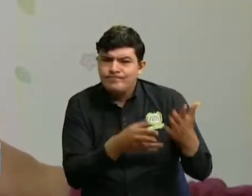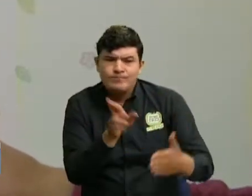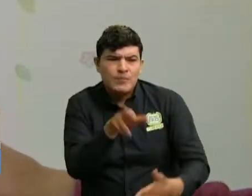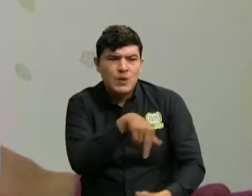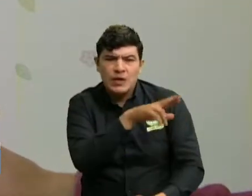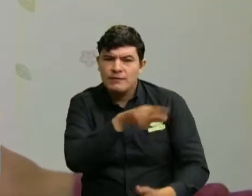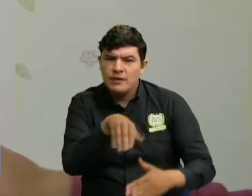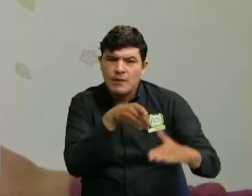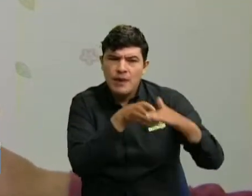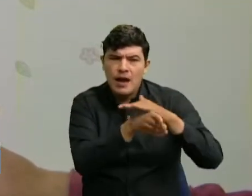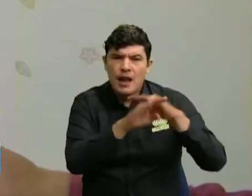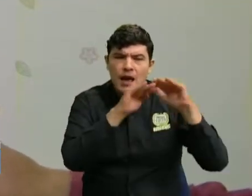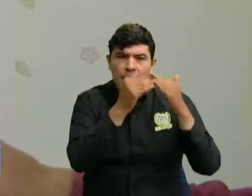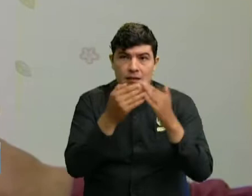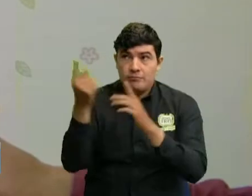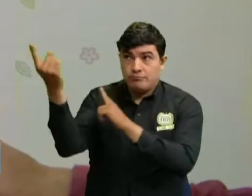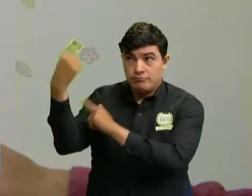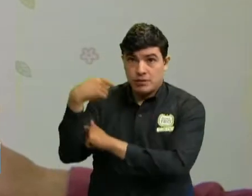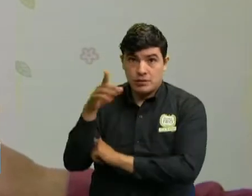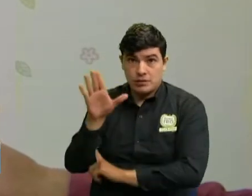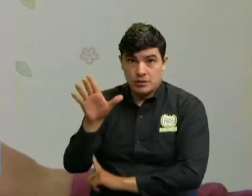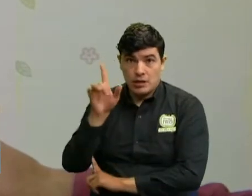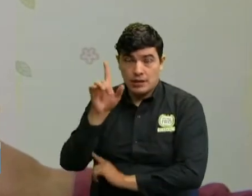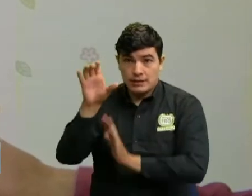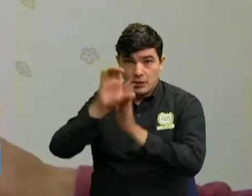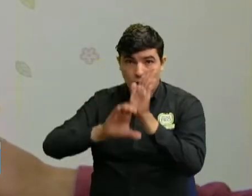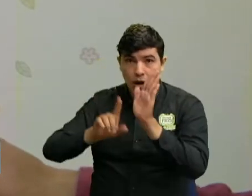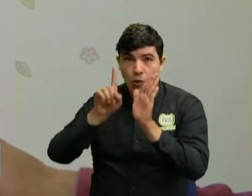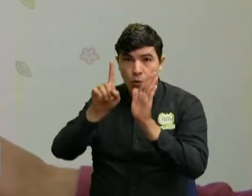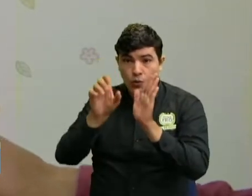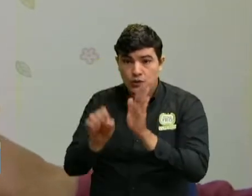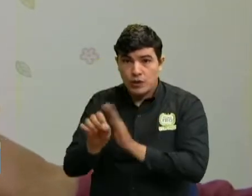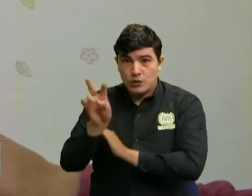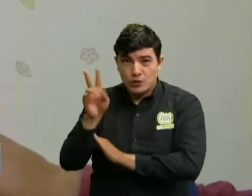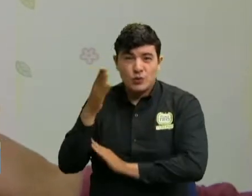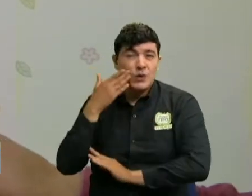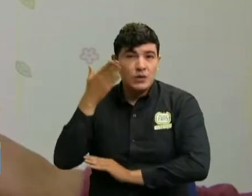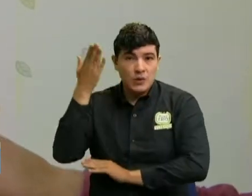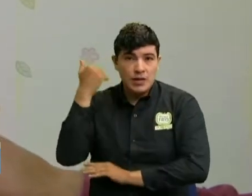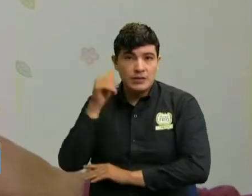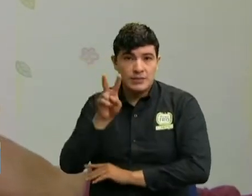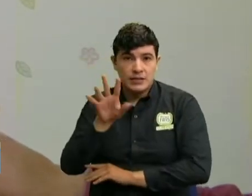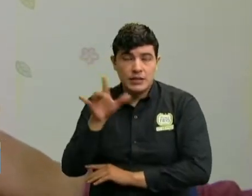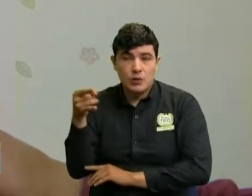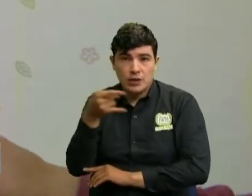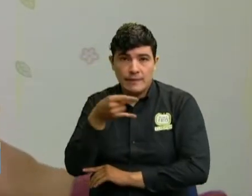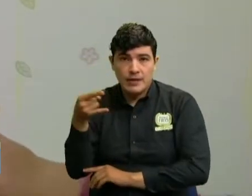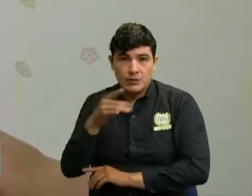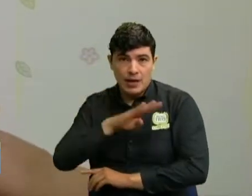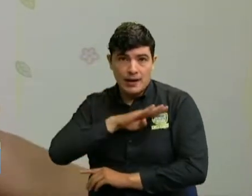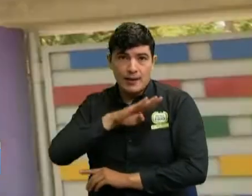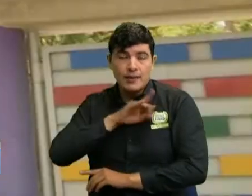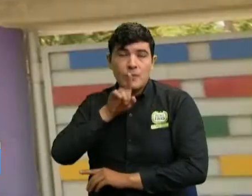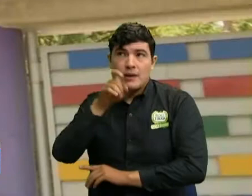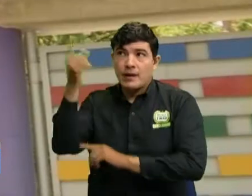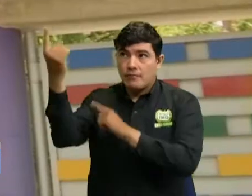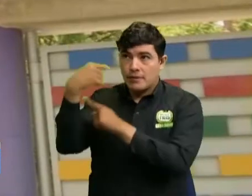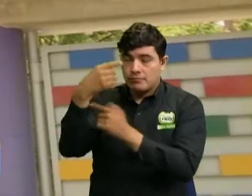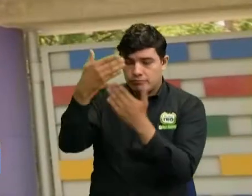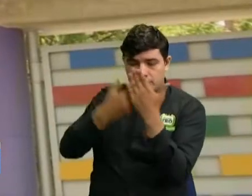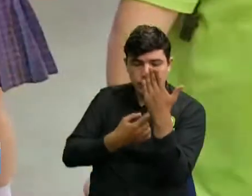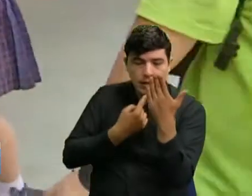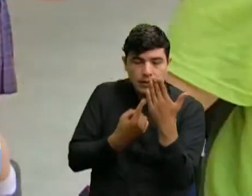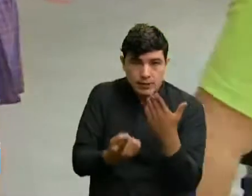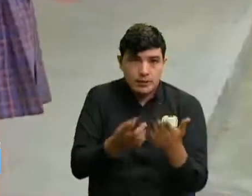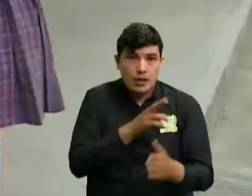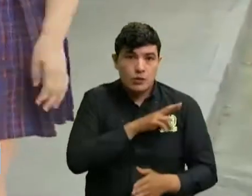la circular 102 de la alcaldía que la emitió el 25 de marzo donde señalan que los colegios